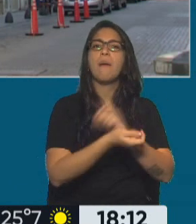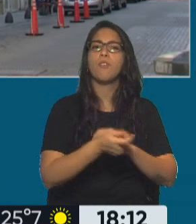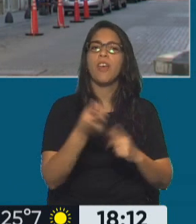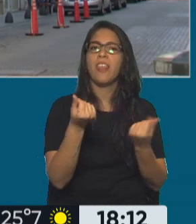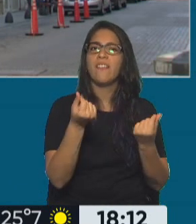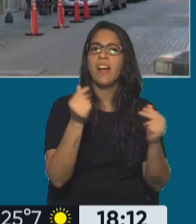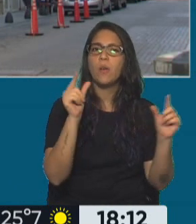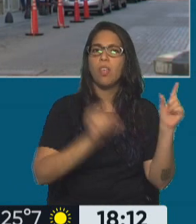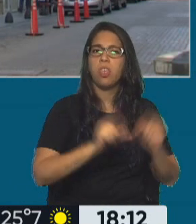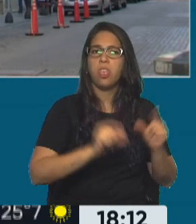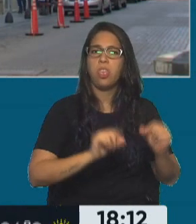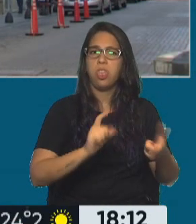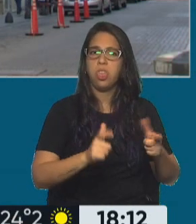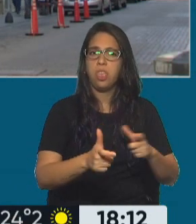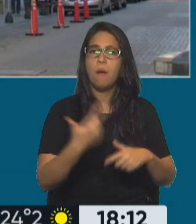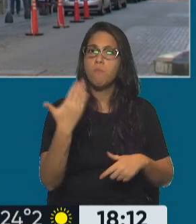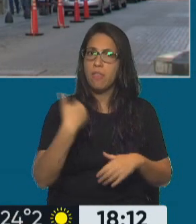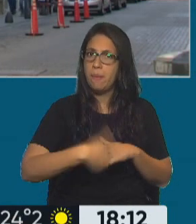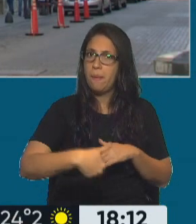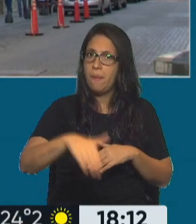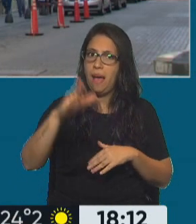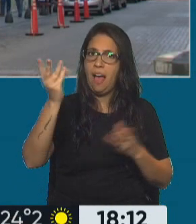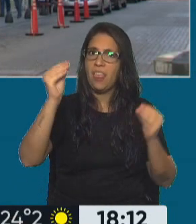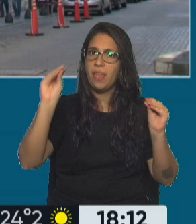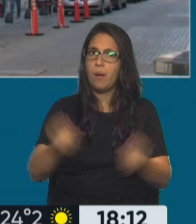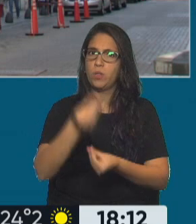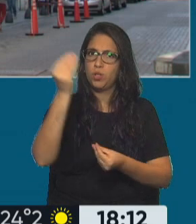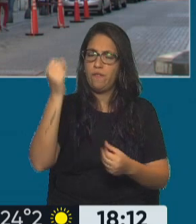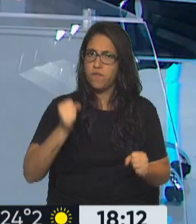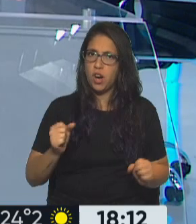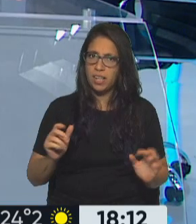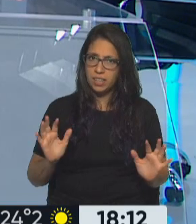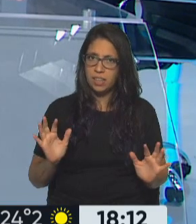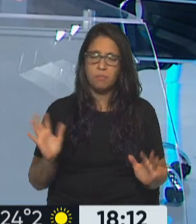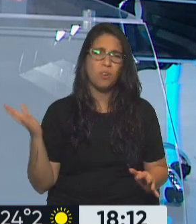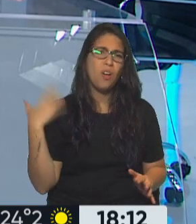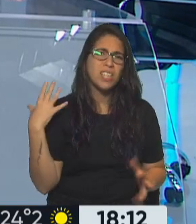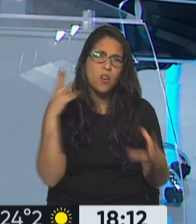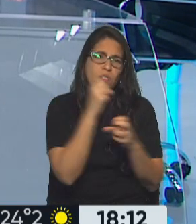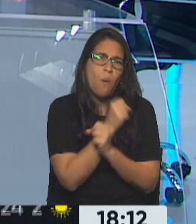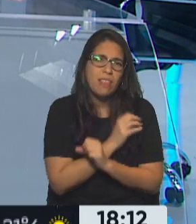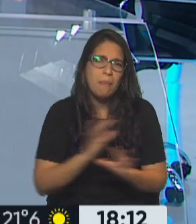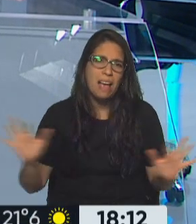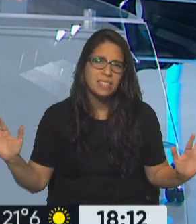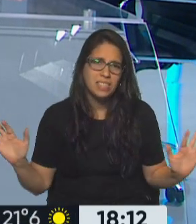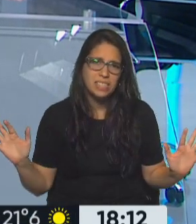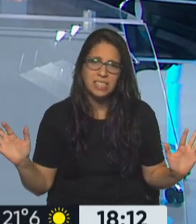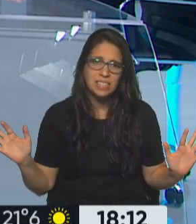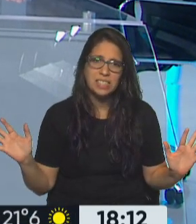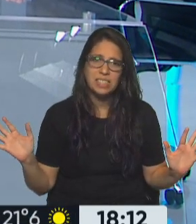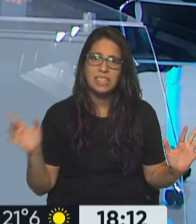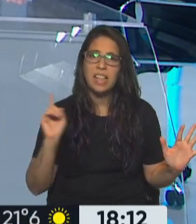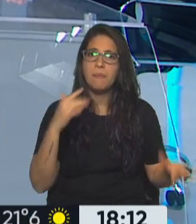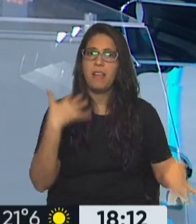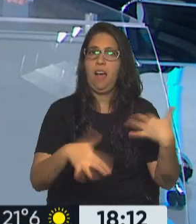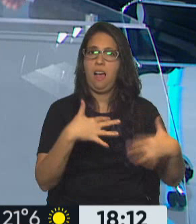puede ser que venga una devaluación fuerte. Es decir, ya no es un ritmo todos los días. No hay espalda ya que aguante. Y por último, acelerar los